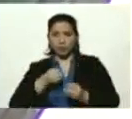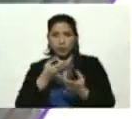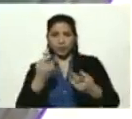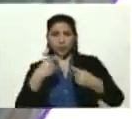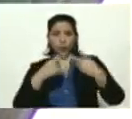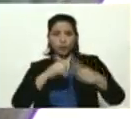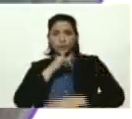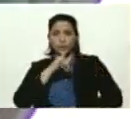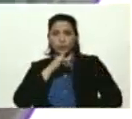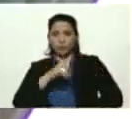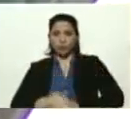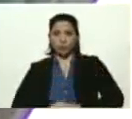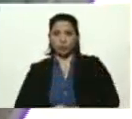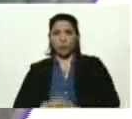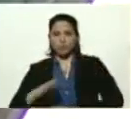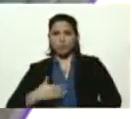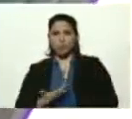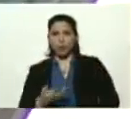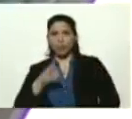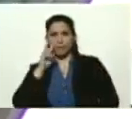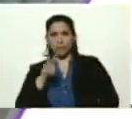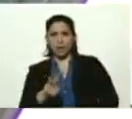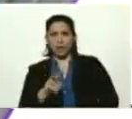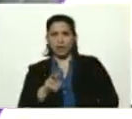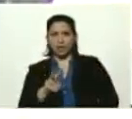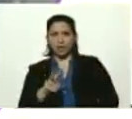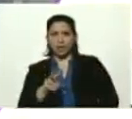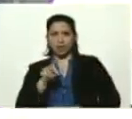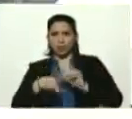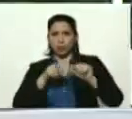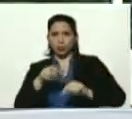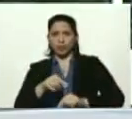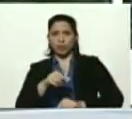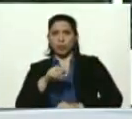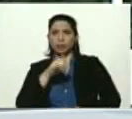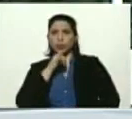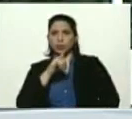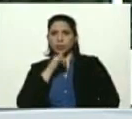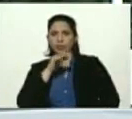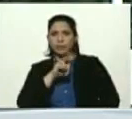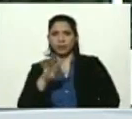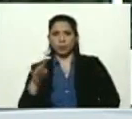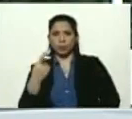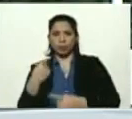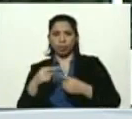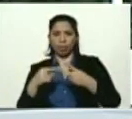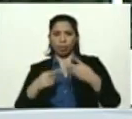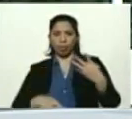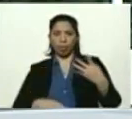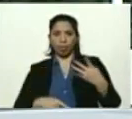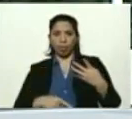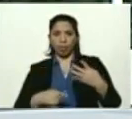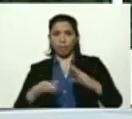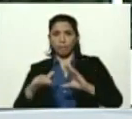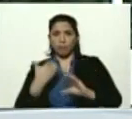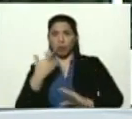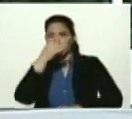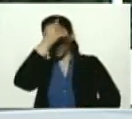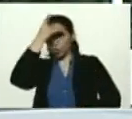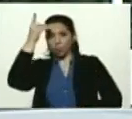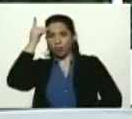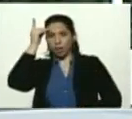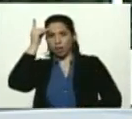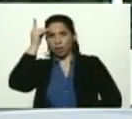otras informaciones puede ampliarla usted a través de Twitter, Noticias 24, etcétera, etcétera, etcétera. Esto me lo manda Diosdado,